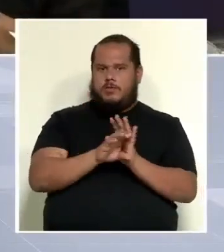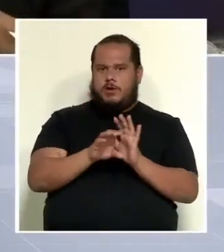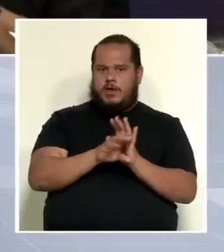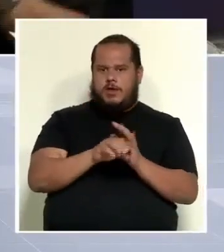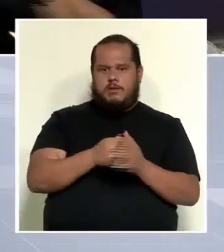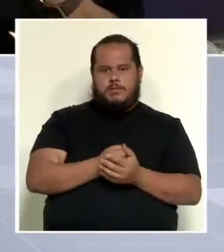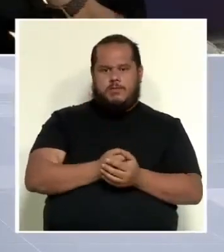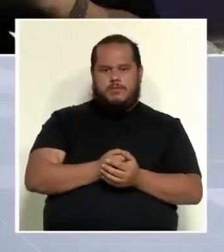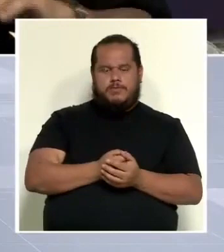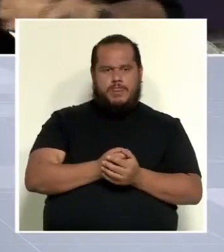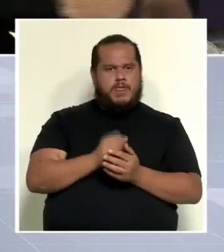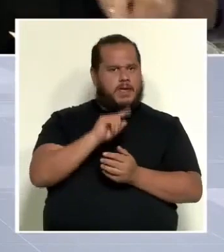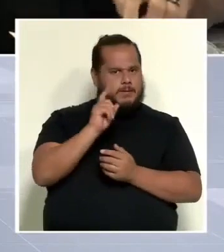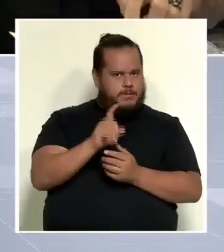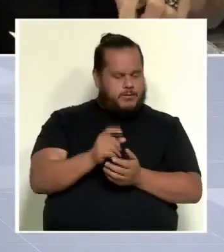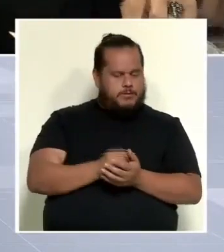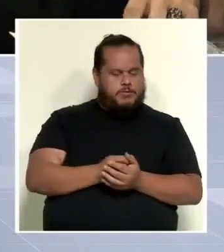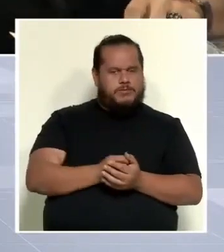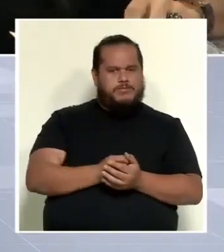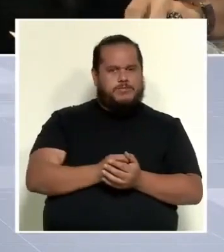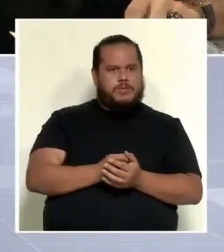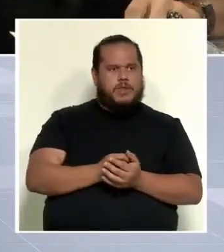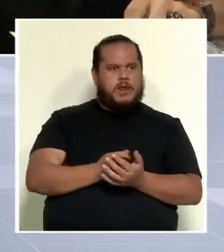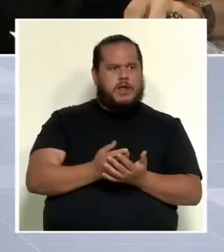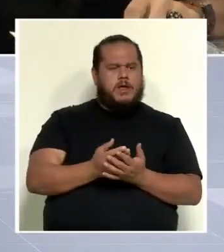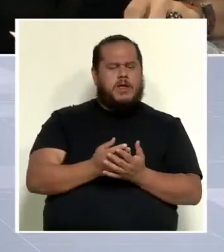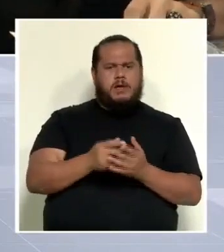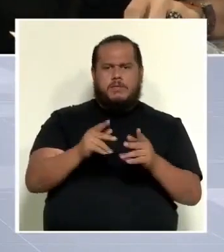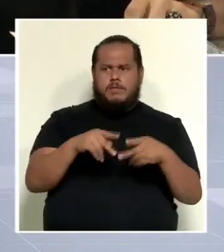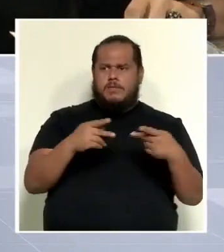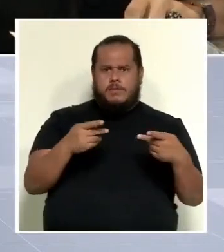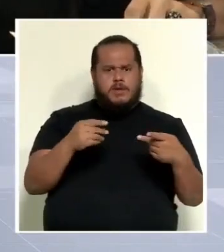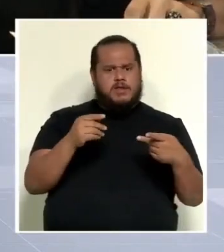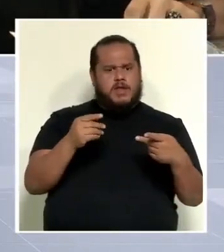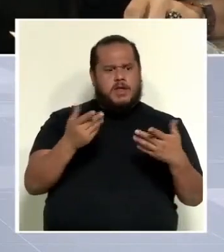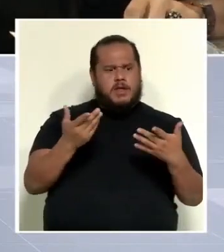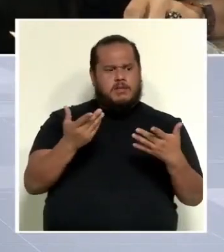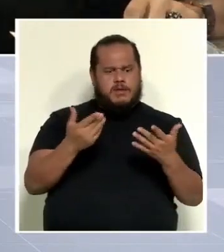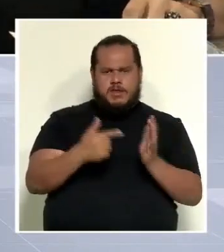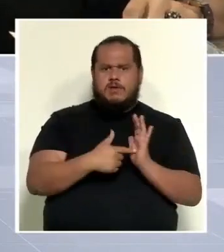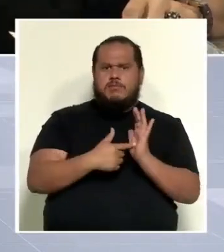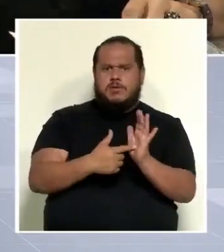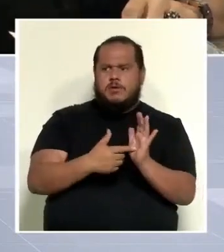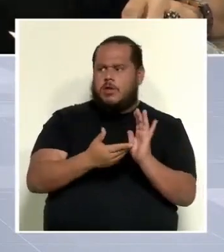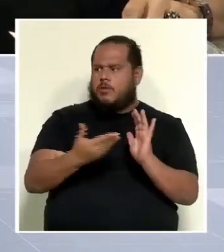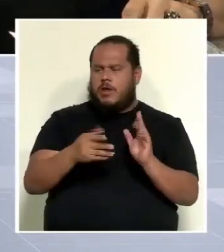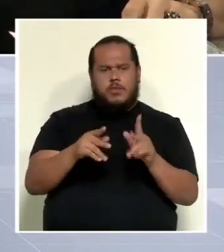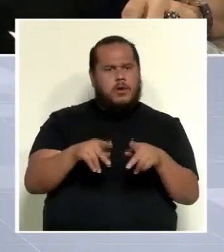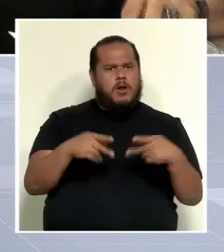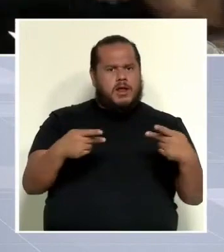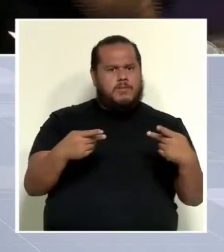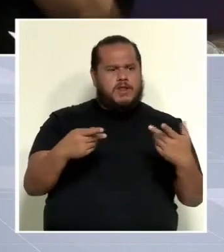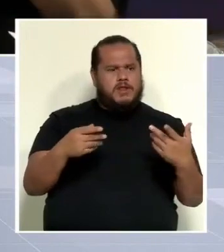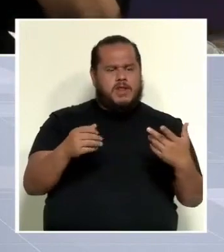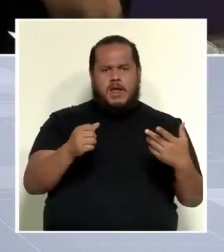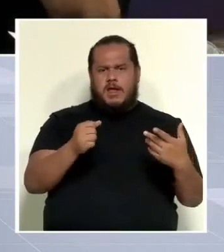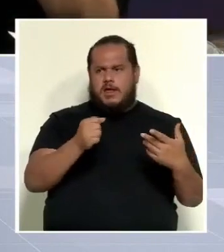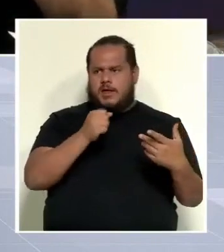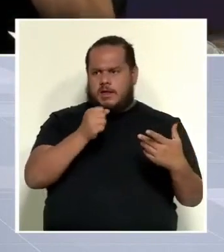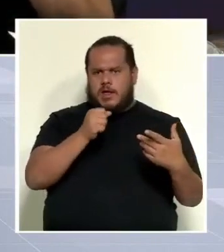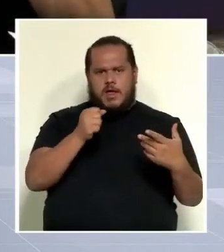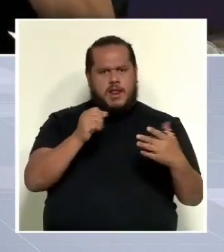ejemplo, pregunto, ¿va a ser la prensa protagonista cuando la prensa se supone que debe